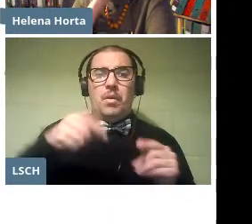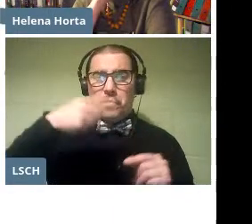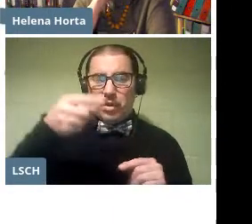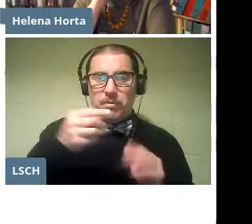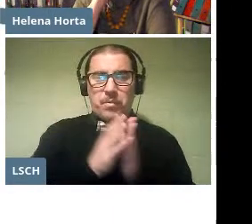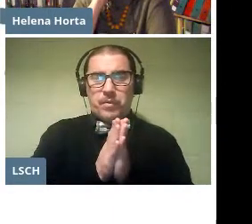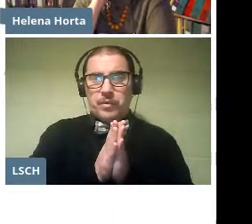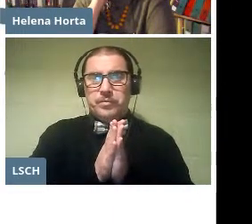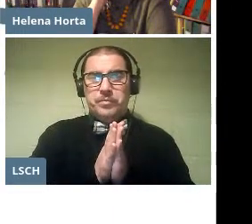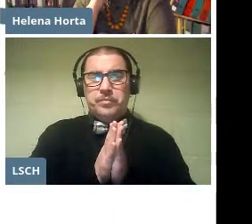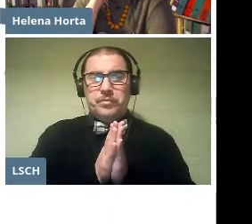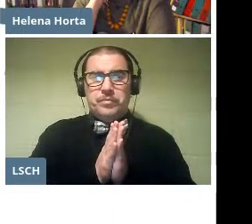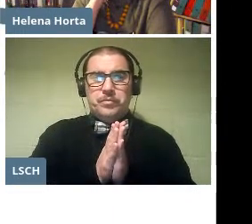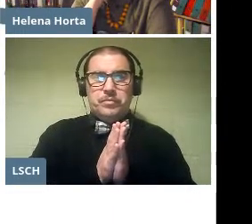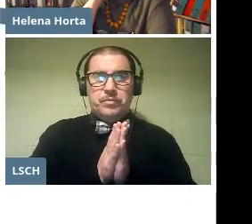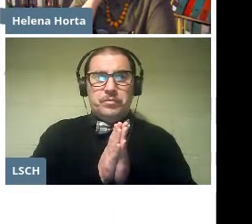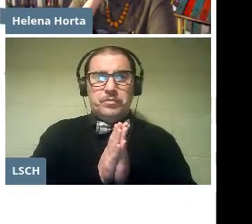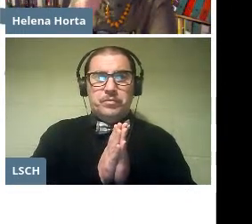favor.